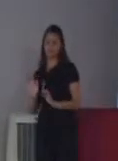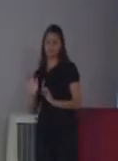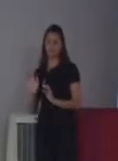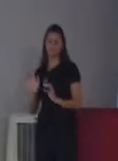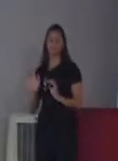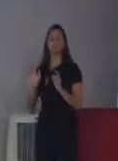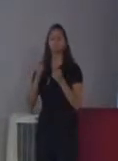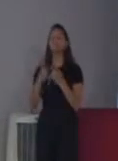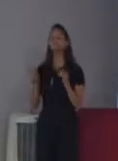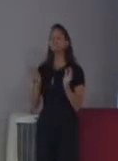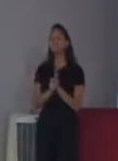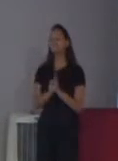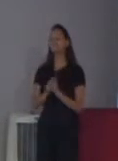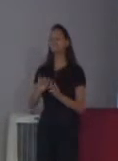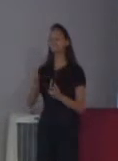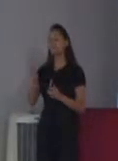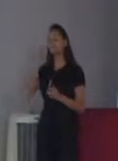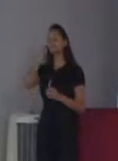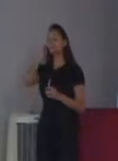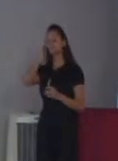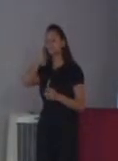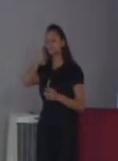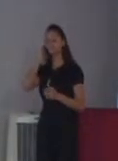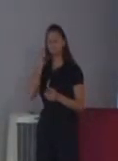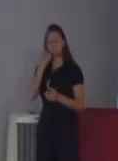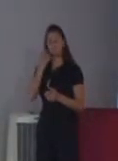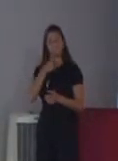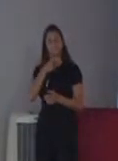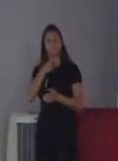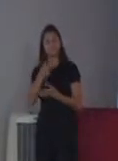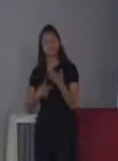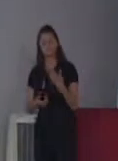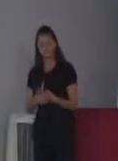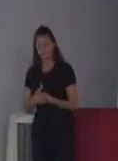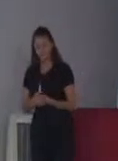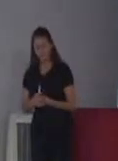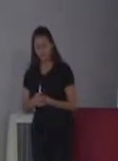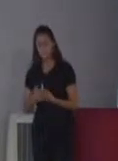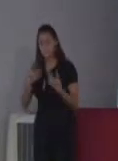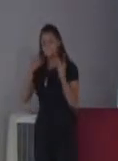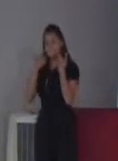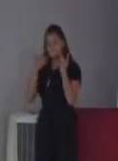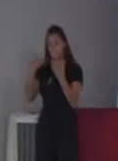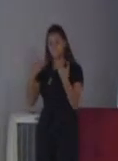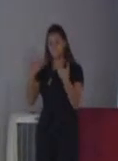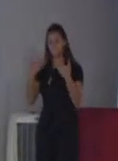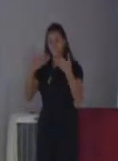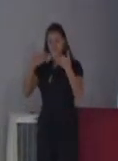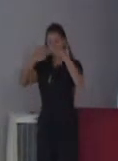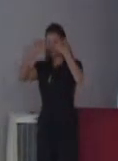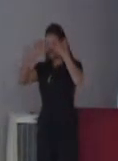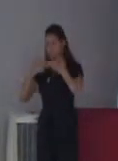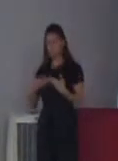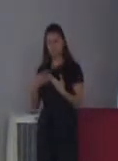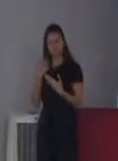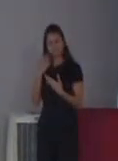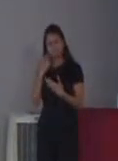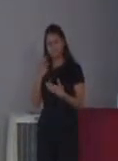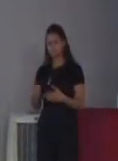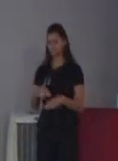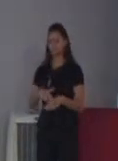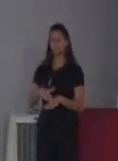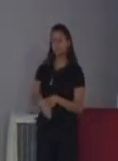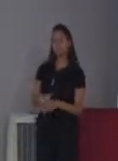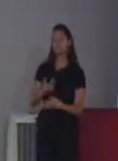Pero, lo que sí es, digamos, bastante paradójico es que lo que produce más discapacidad o más situación